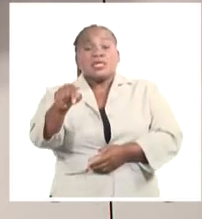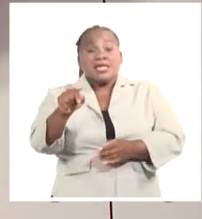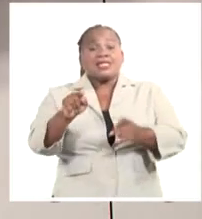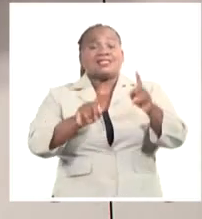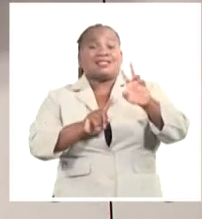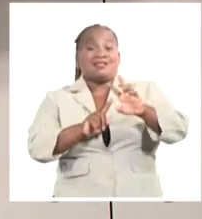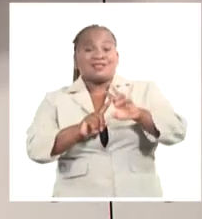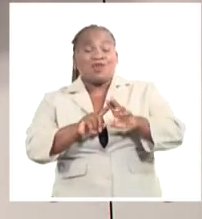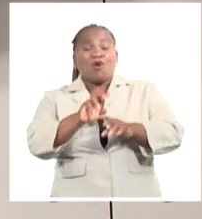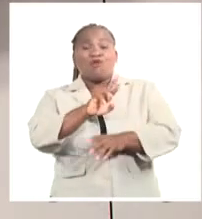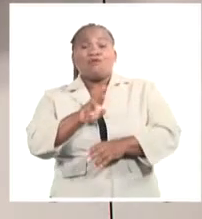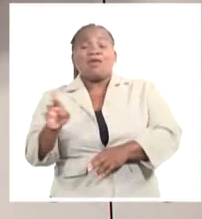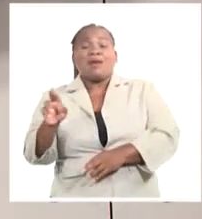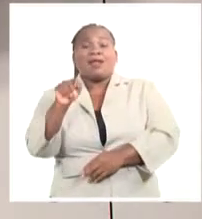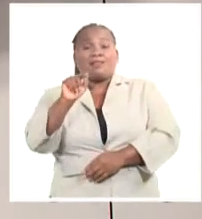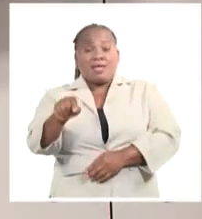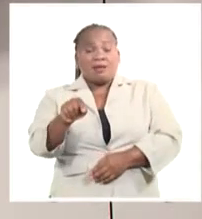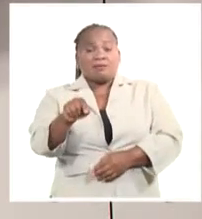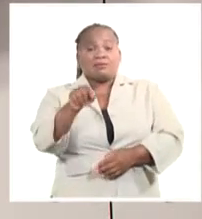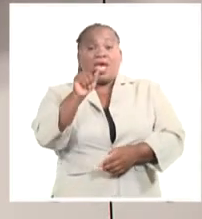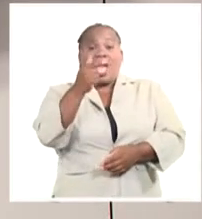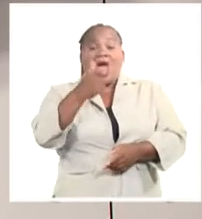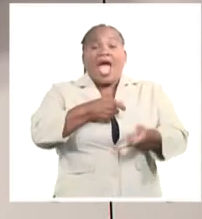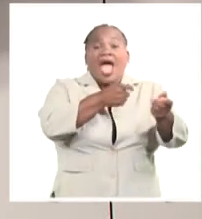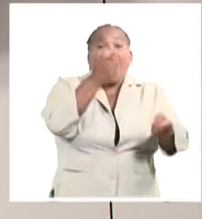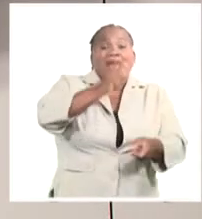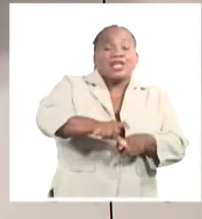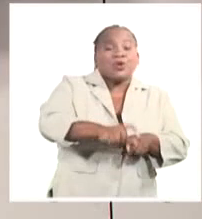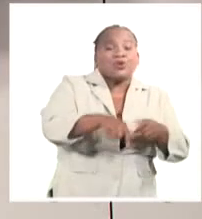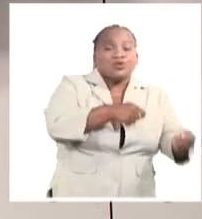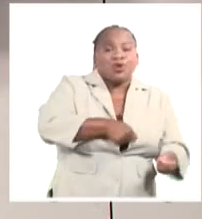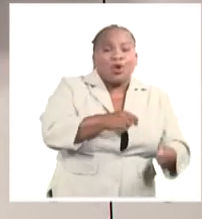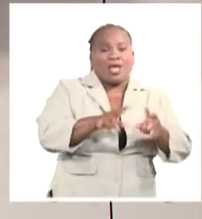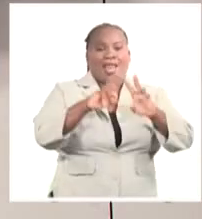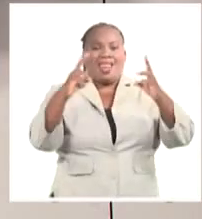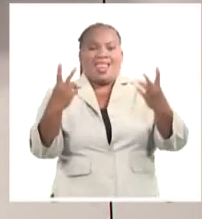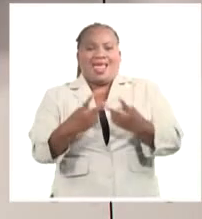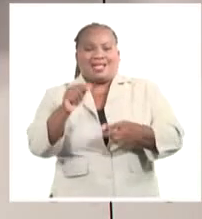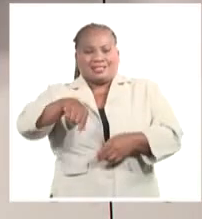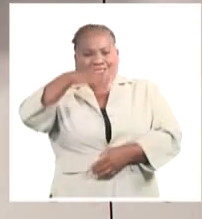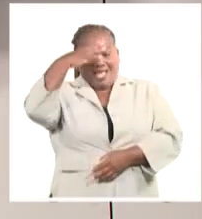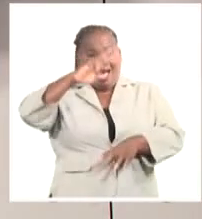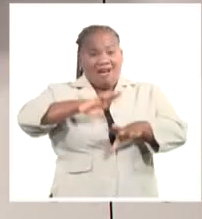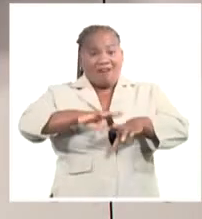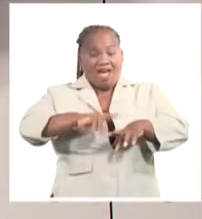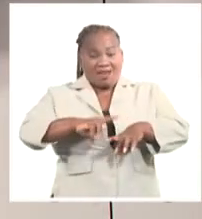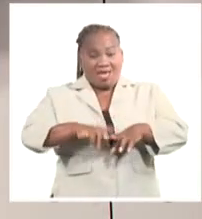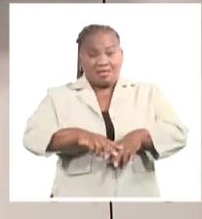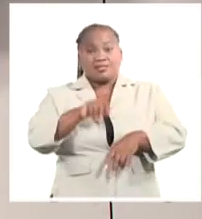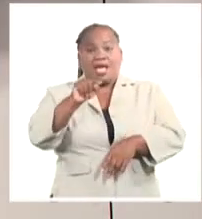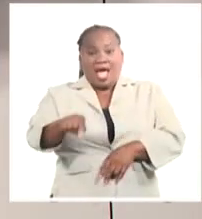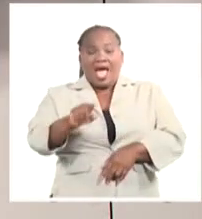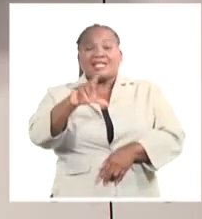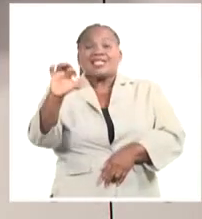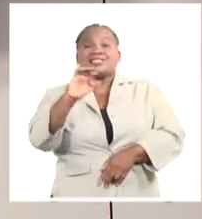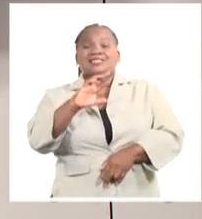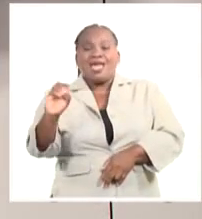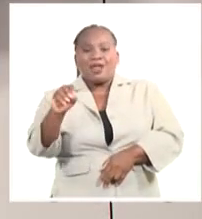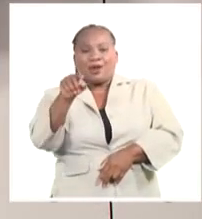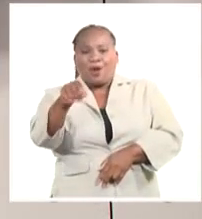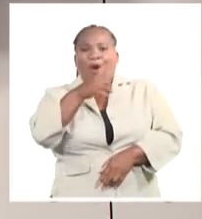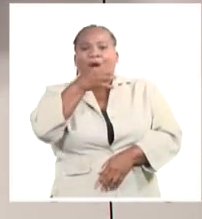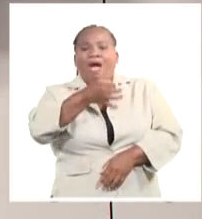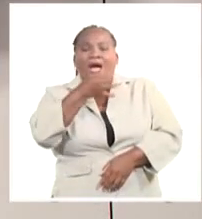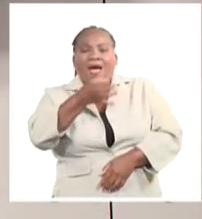Telerebelde, Portuarios será local ante Agricultores en el Latinoamericano. Precisamente hasta el Coloso del Cerro viaja nuestra señal,